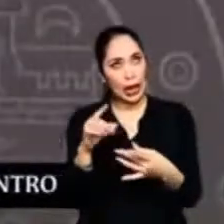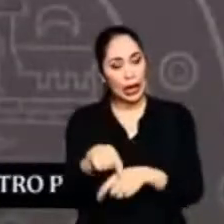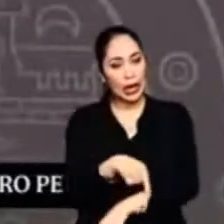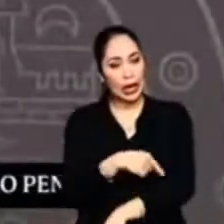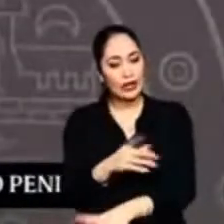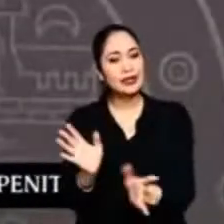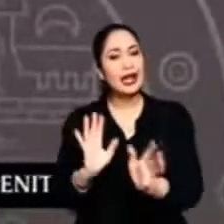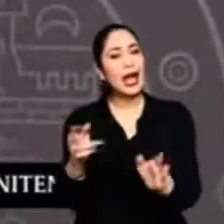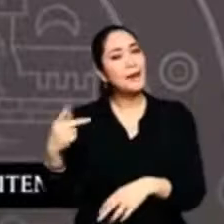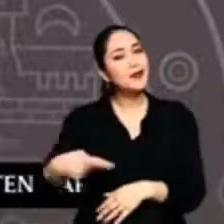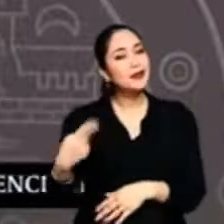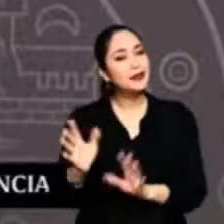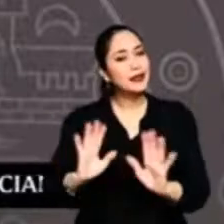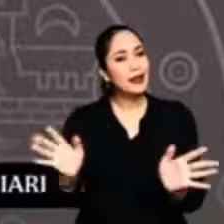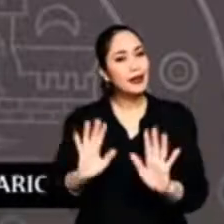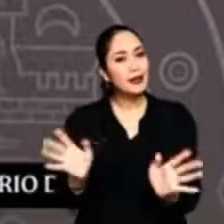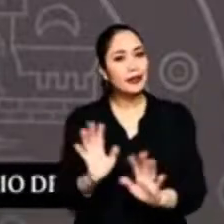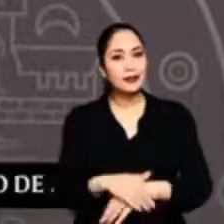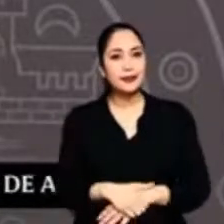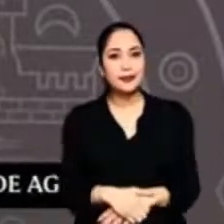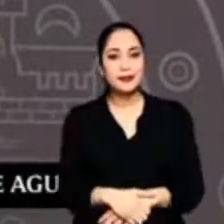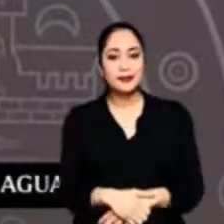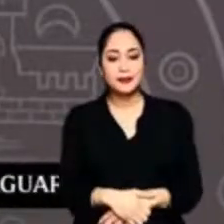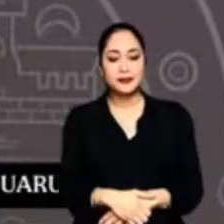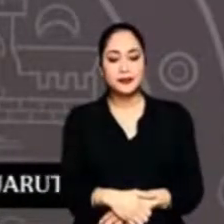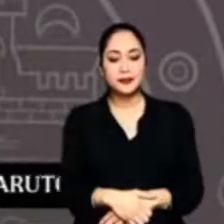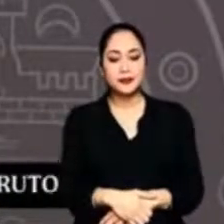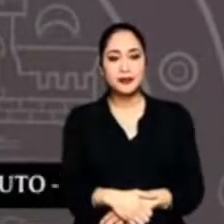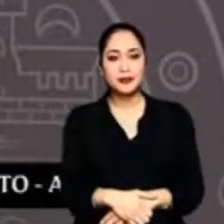Ya, no preguntes.